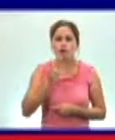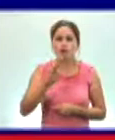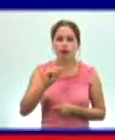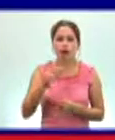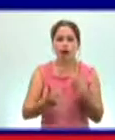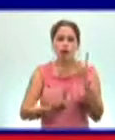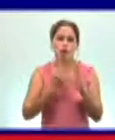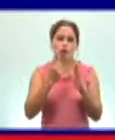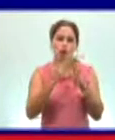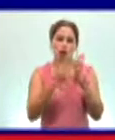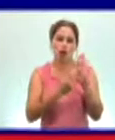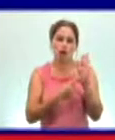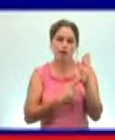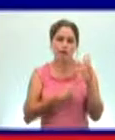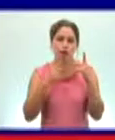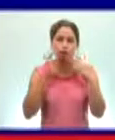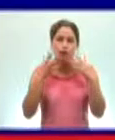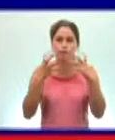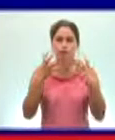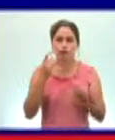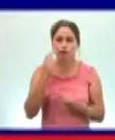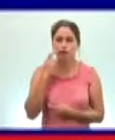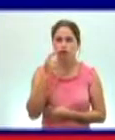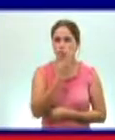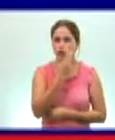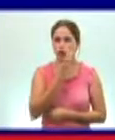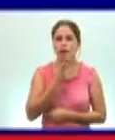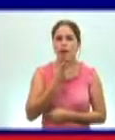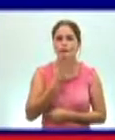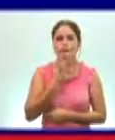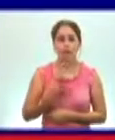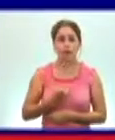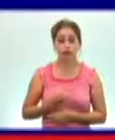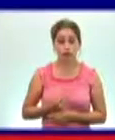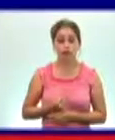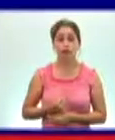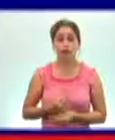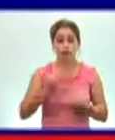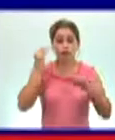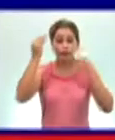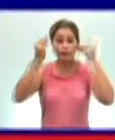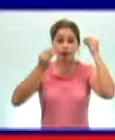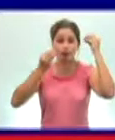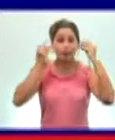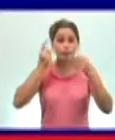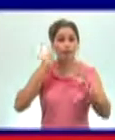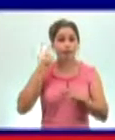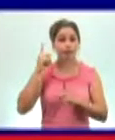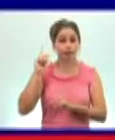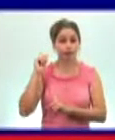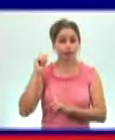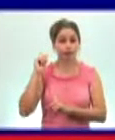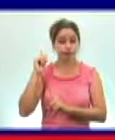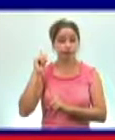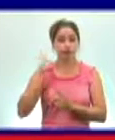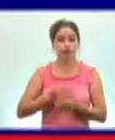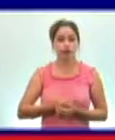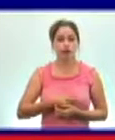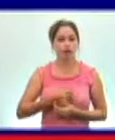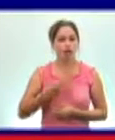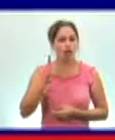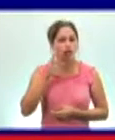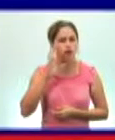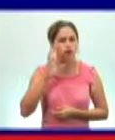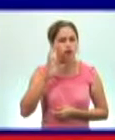elementos esenciales de Martí, de los ideales de Martí. Acuérdense que hemos hablado de que tratamos